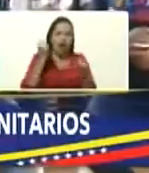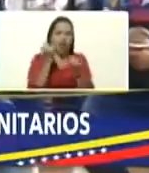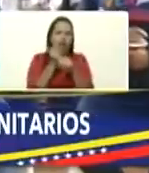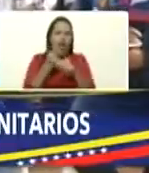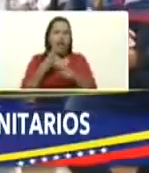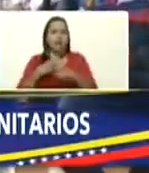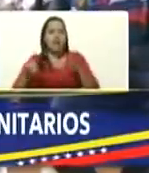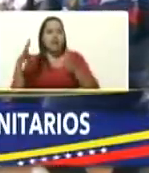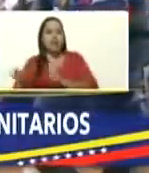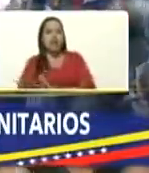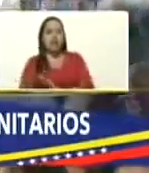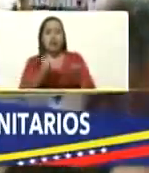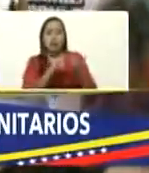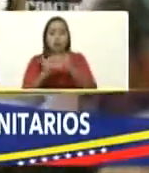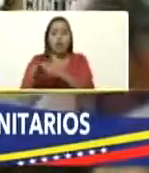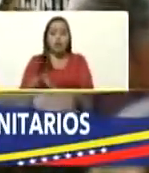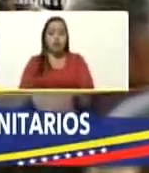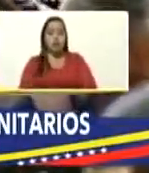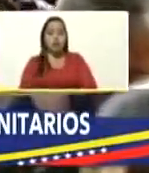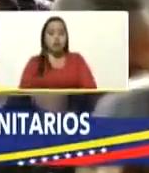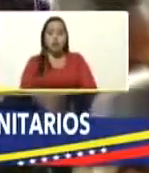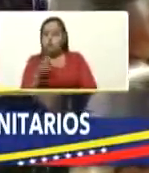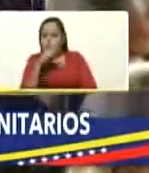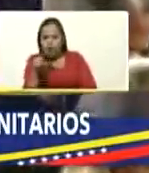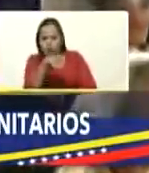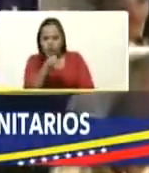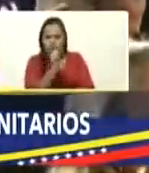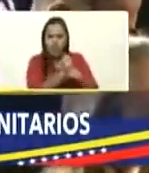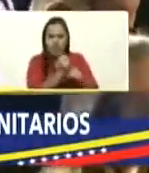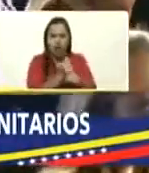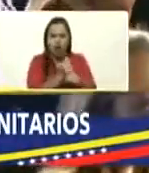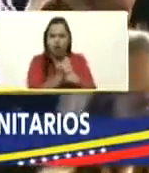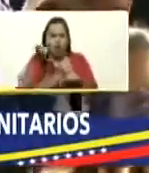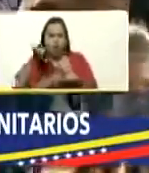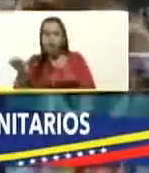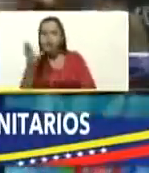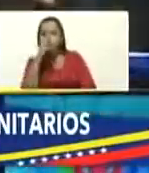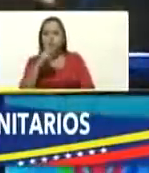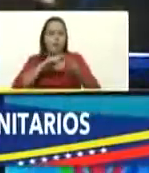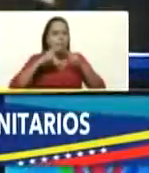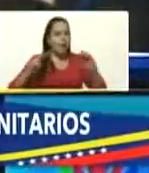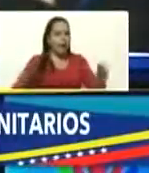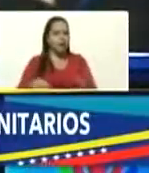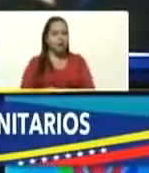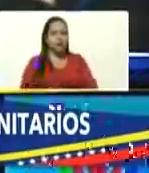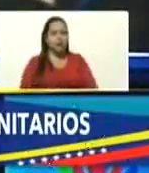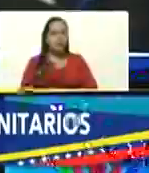de la comunidad, no tendríamos patria, no tendríamos paz, no tendríamos país.